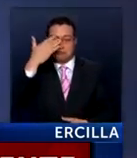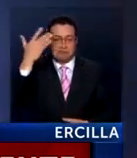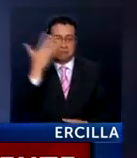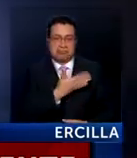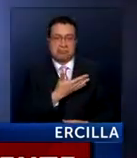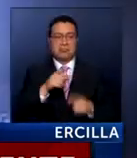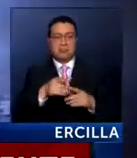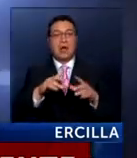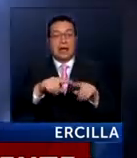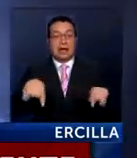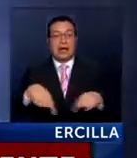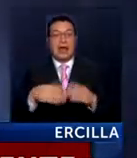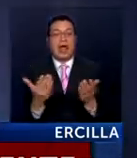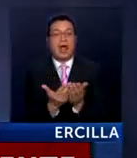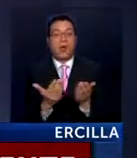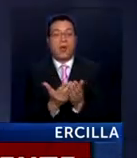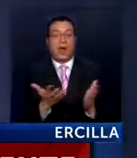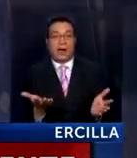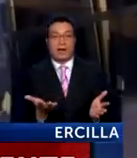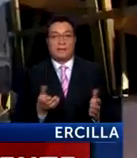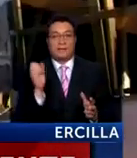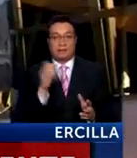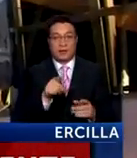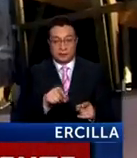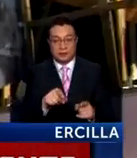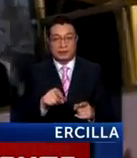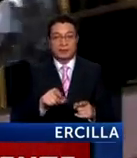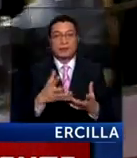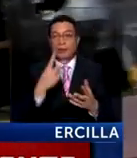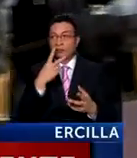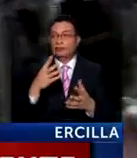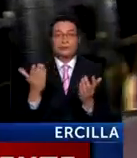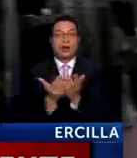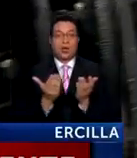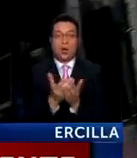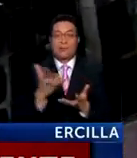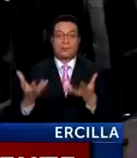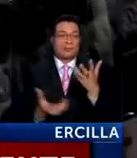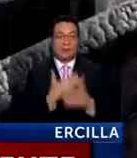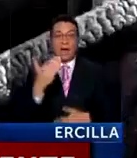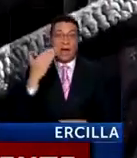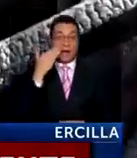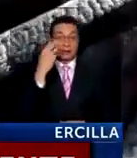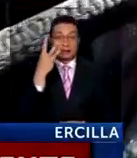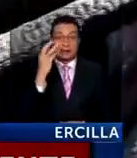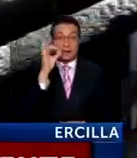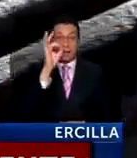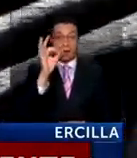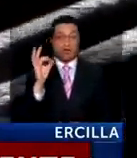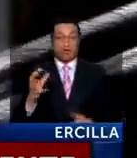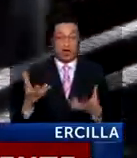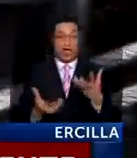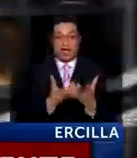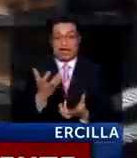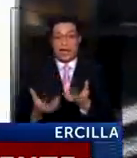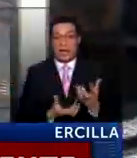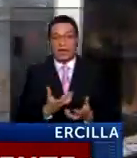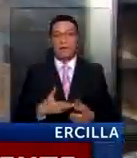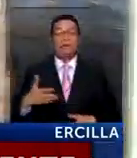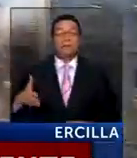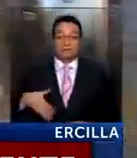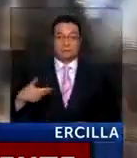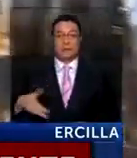en una de las salas del Liceo una acción que dejó como saldo este establecimiento quemado casi en un 30% una lamentable